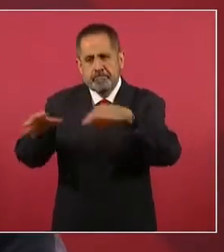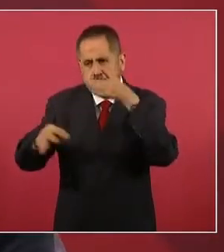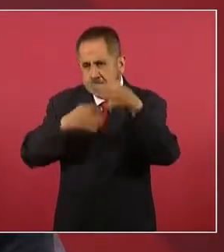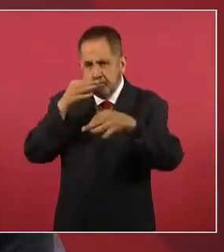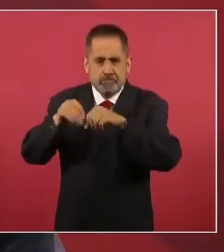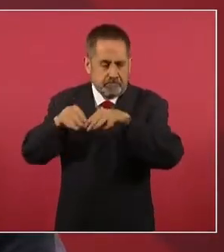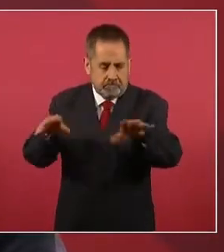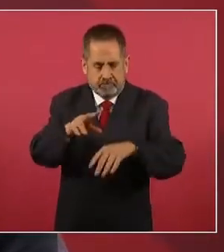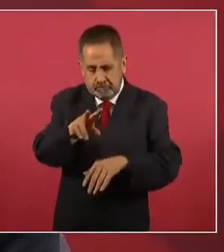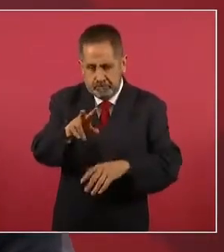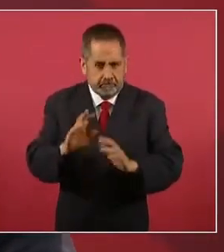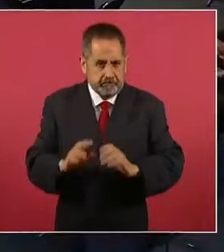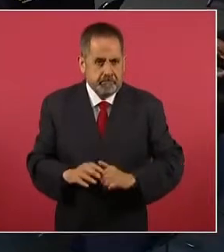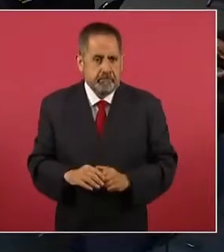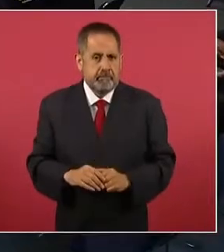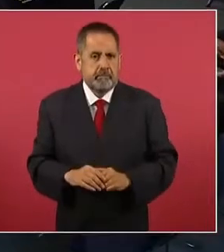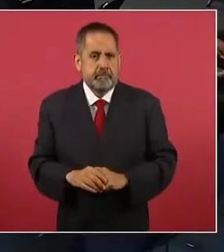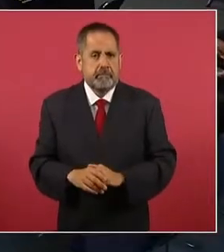información.